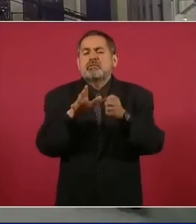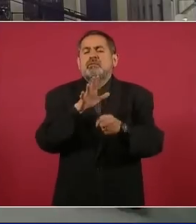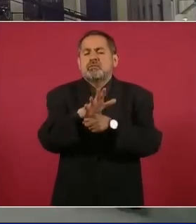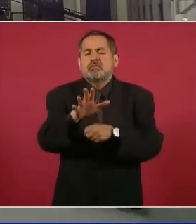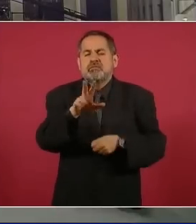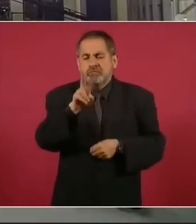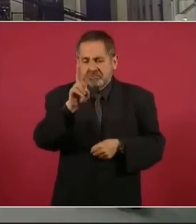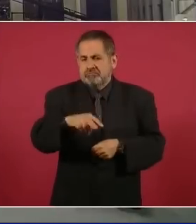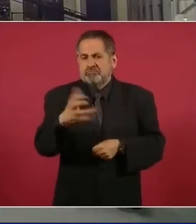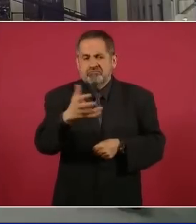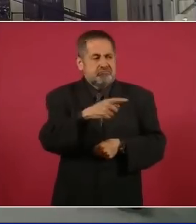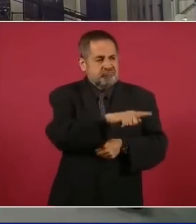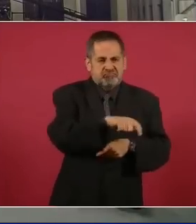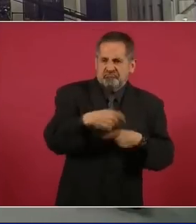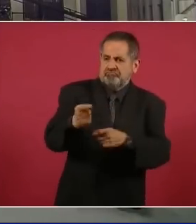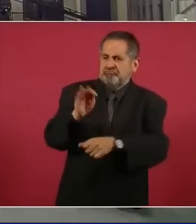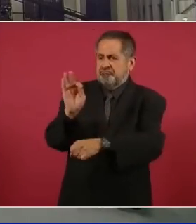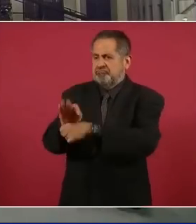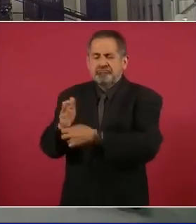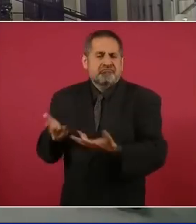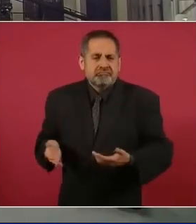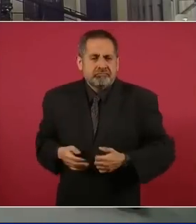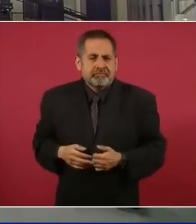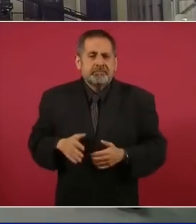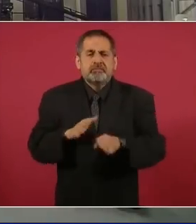¿Qué reforma constitucional hicieron